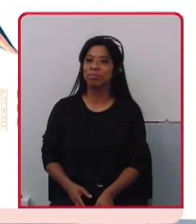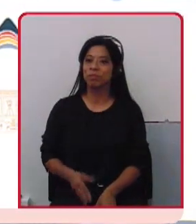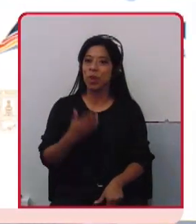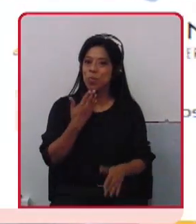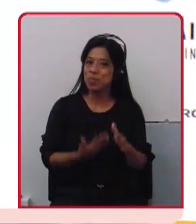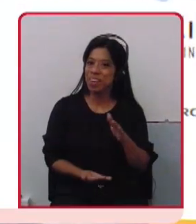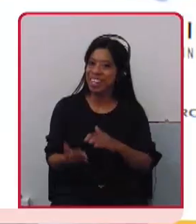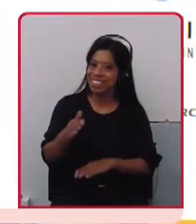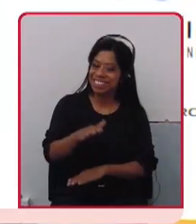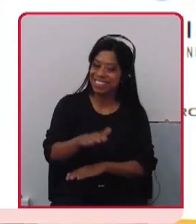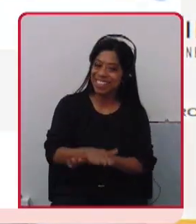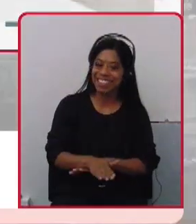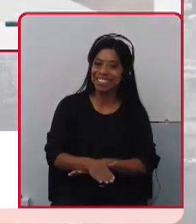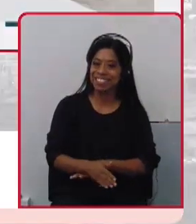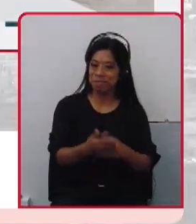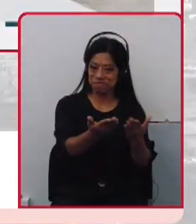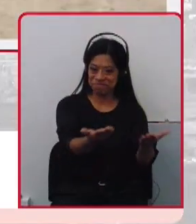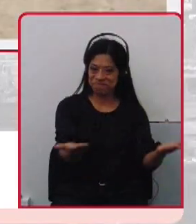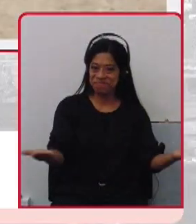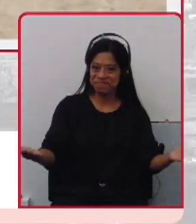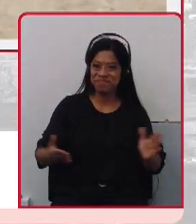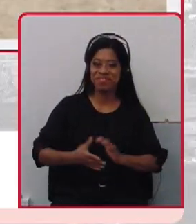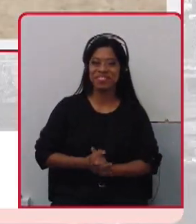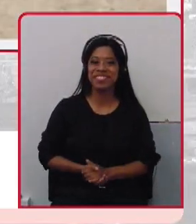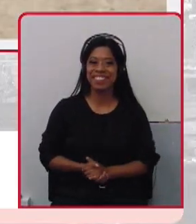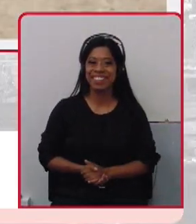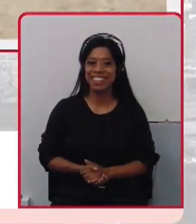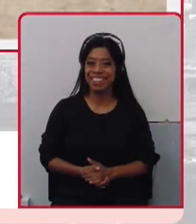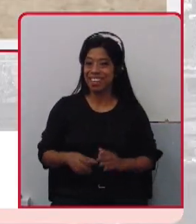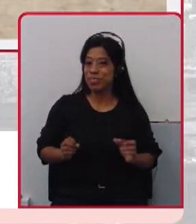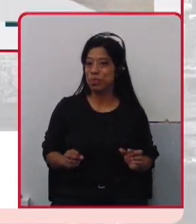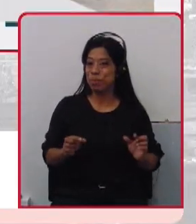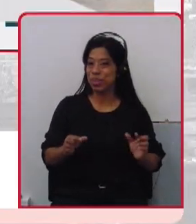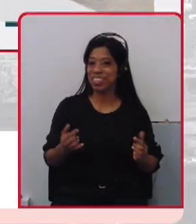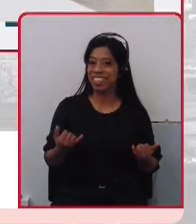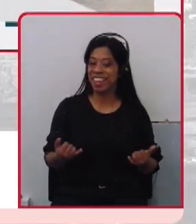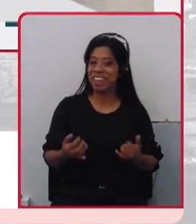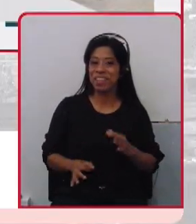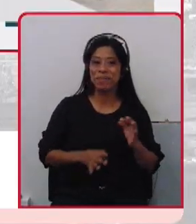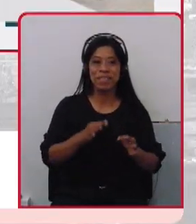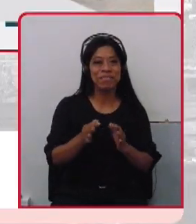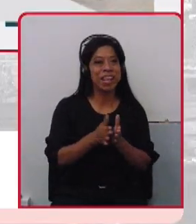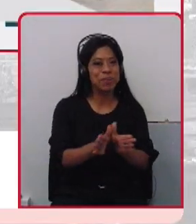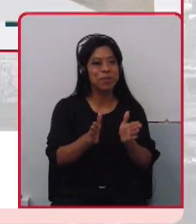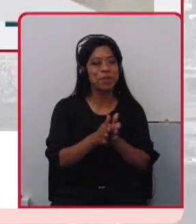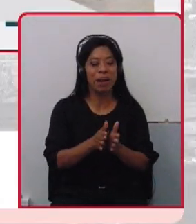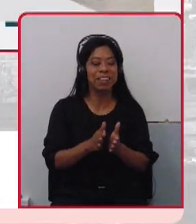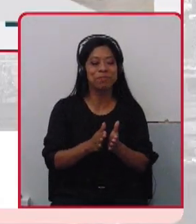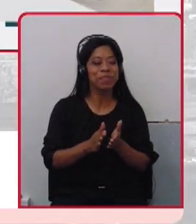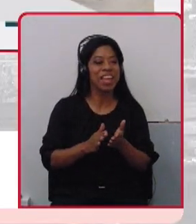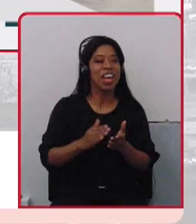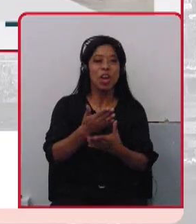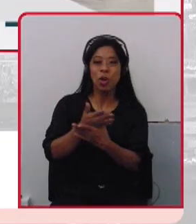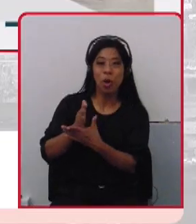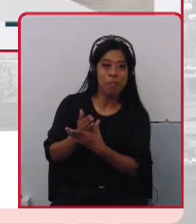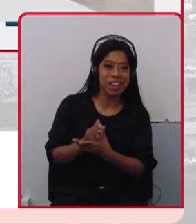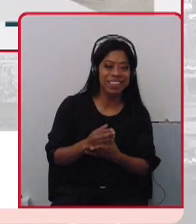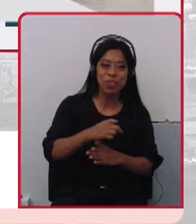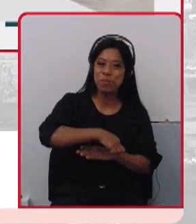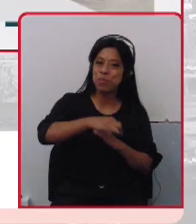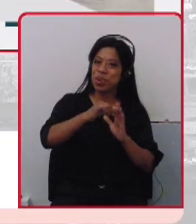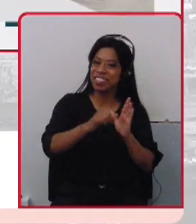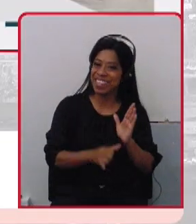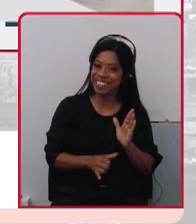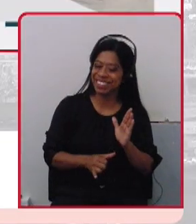Muy buenas tardes, distinguido público. En esta oportunidad voy a compartir con ustedes un proyecto que